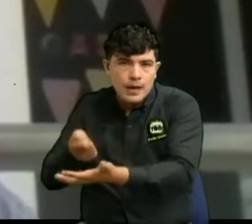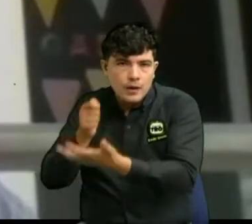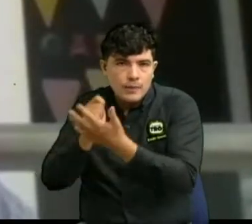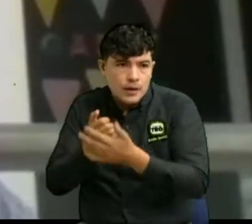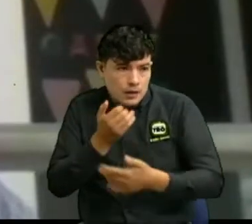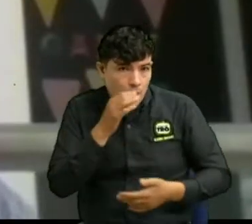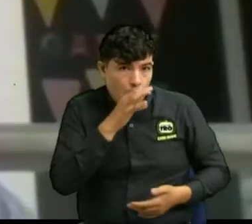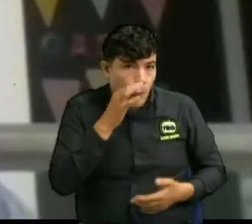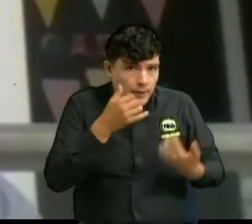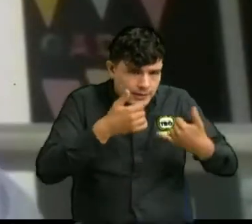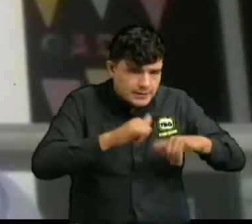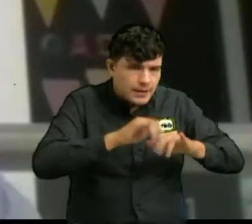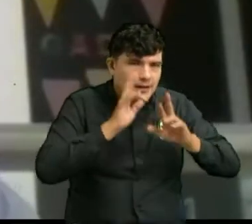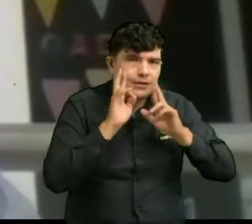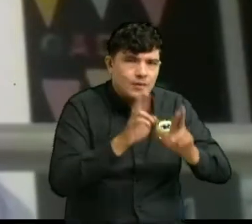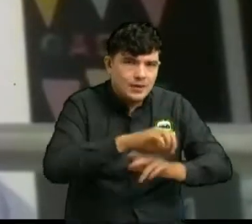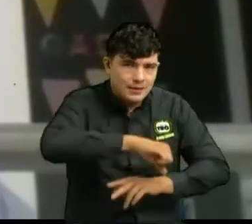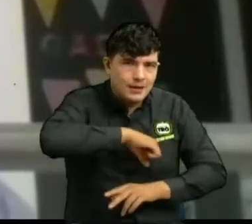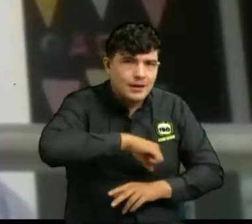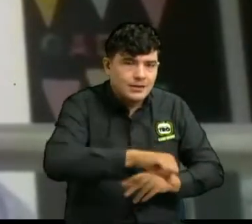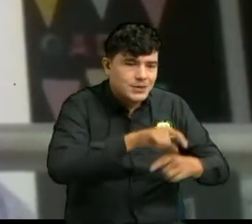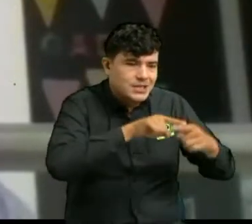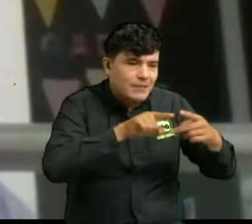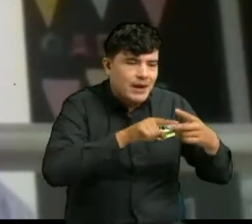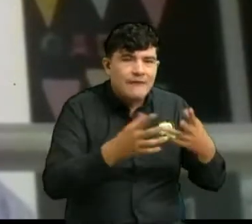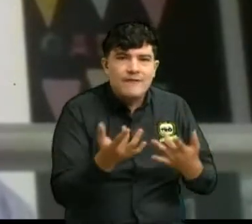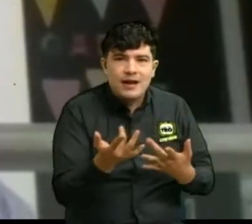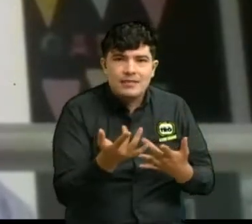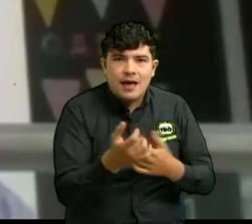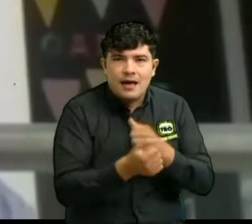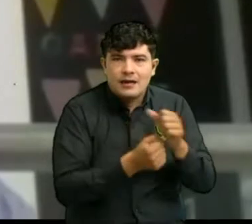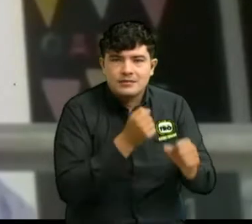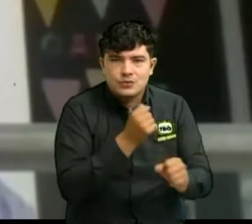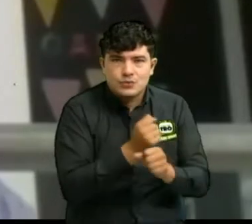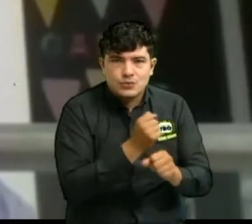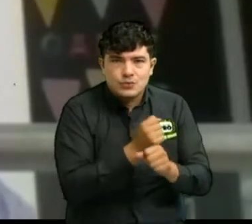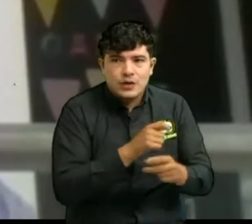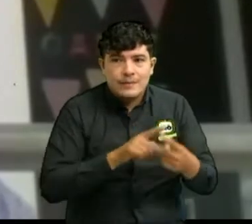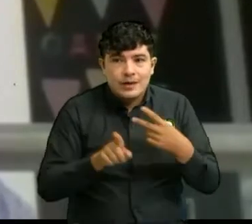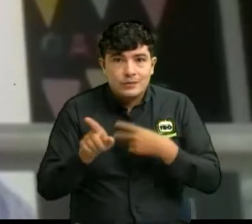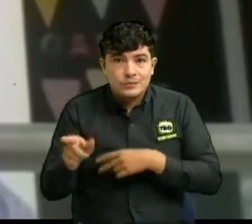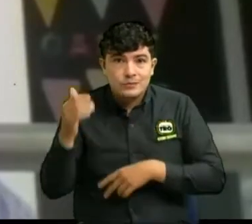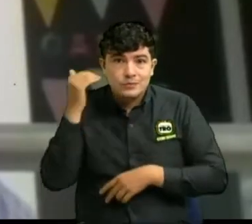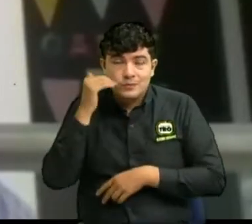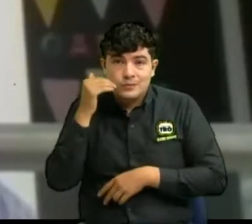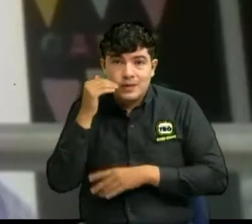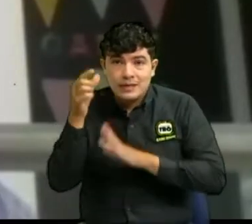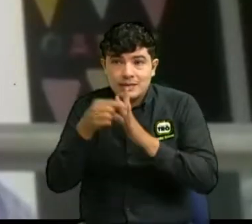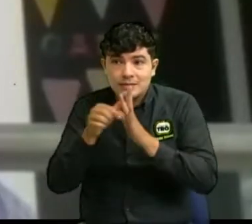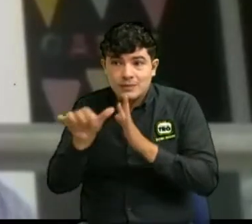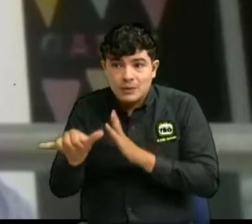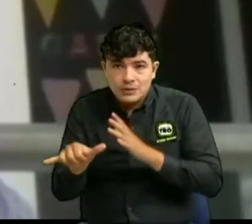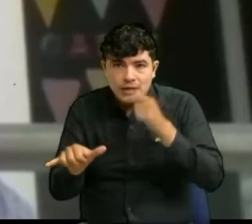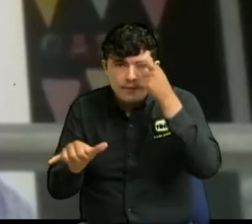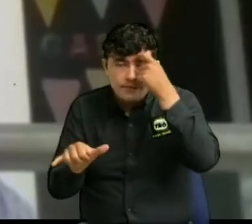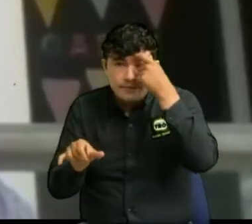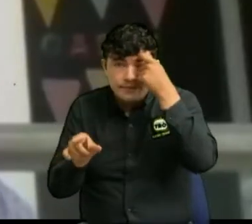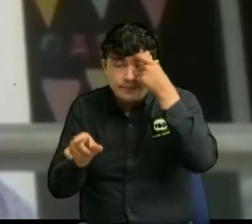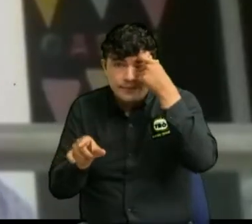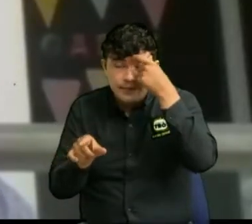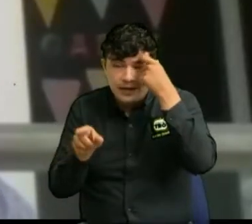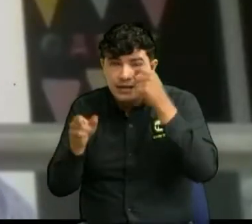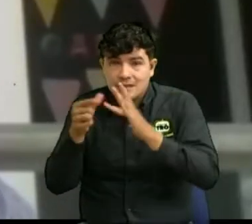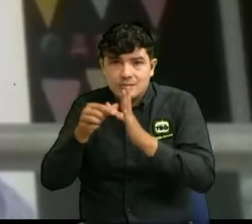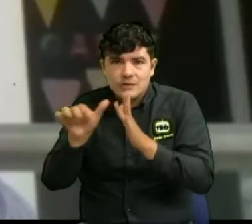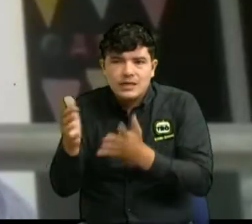su derecho al tener las semanas y solo faltarle la edad. Aquí no es necesario que se sumen los dos tiempos, que se